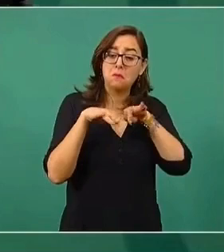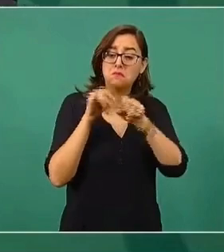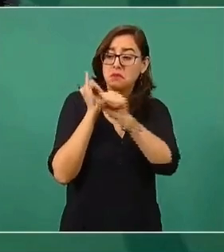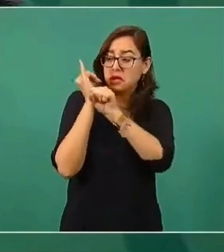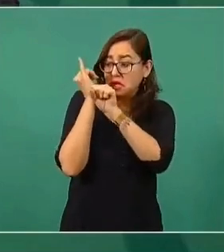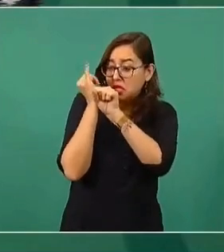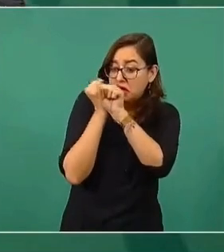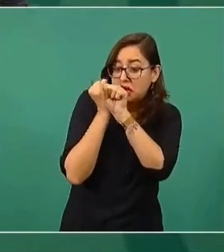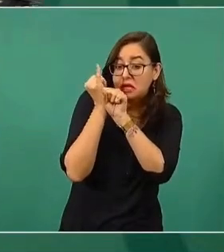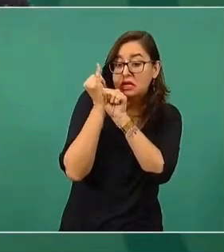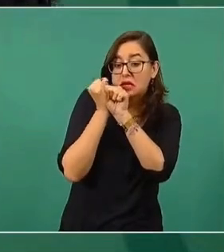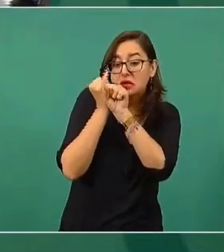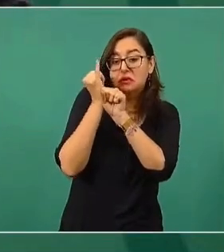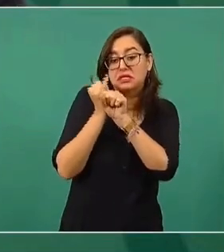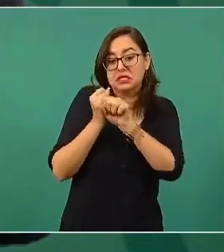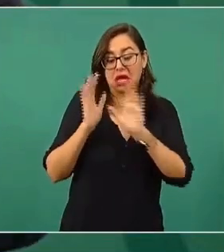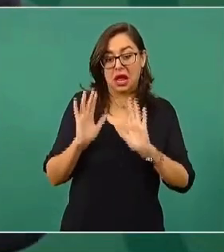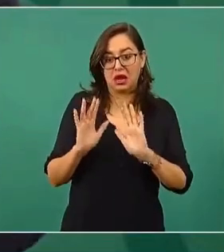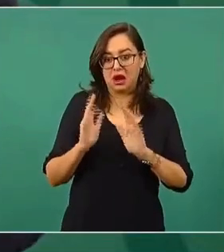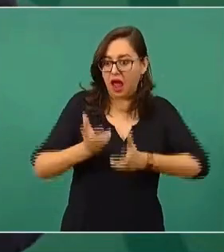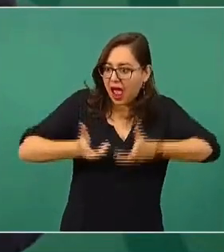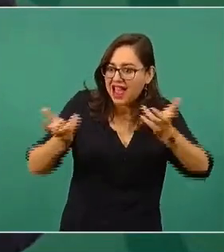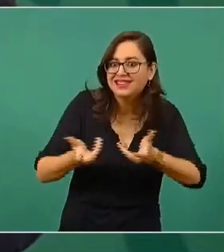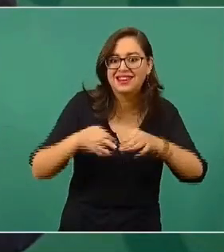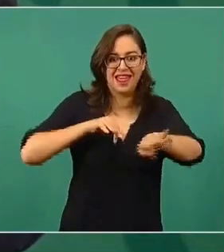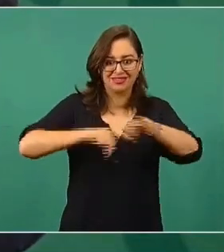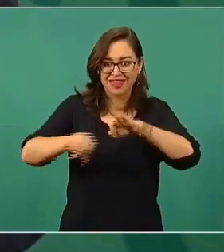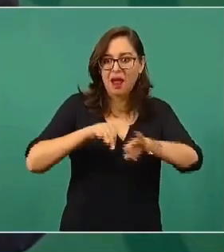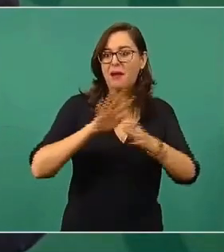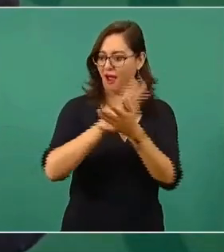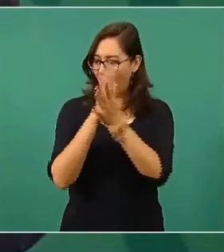no para transformar la realidad,